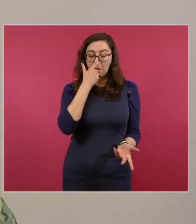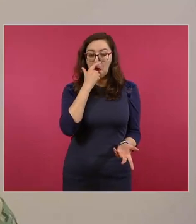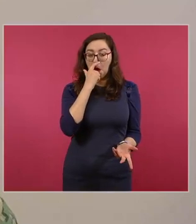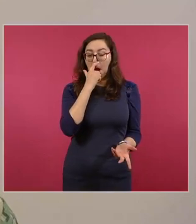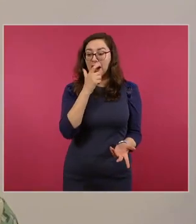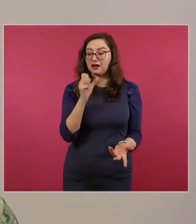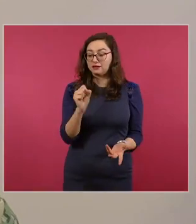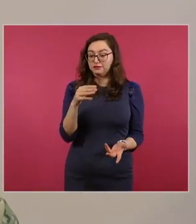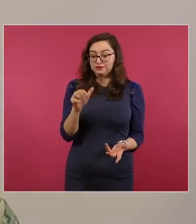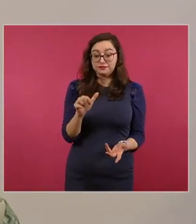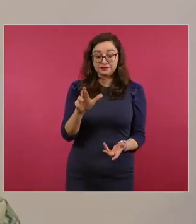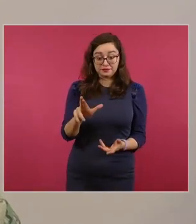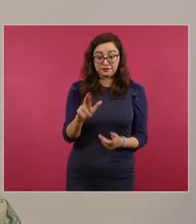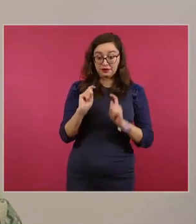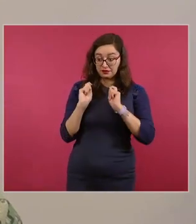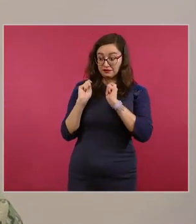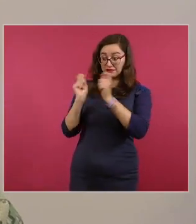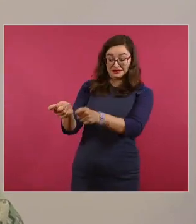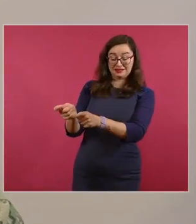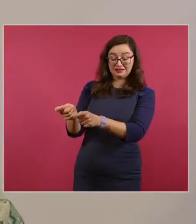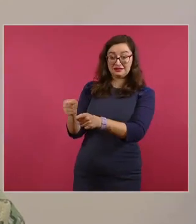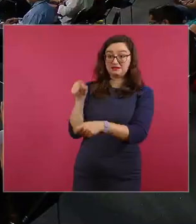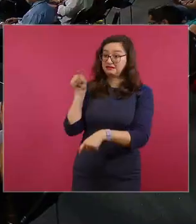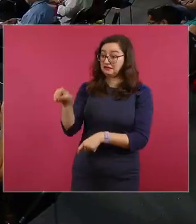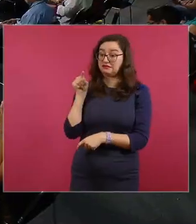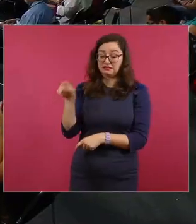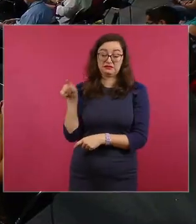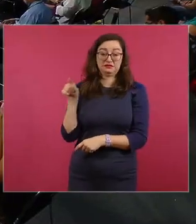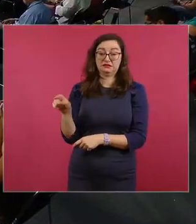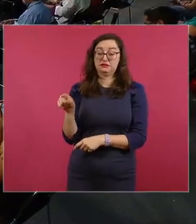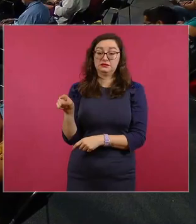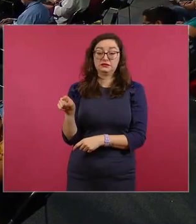con más razón,